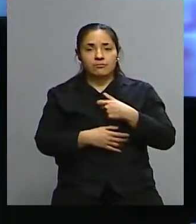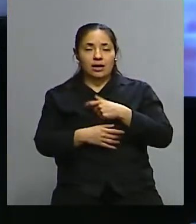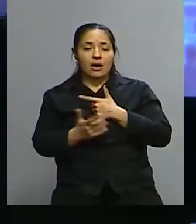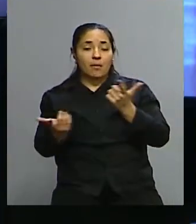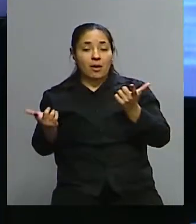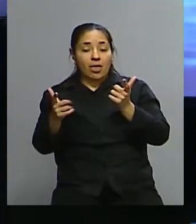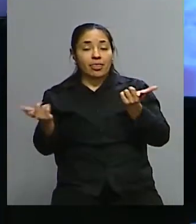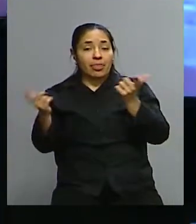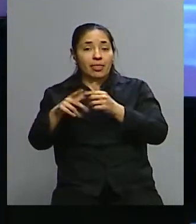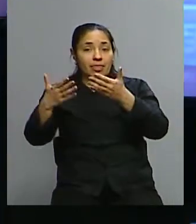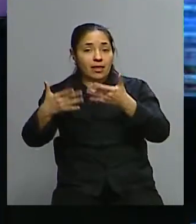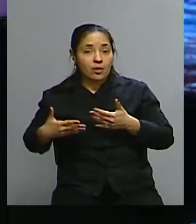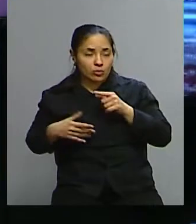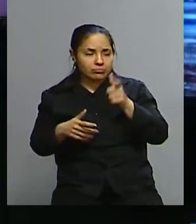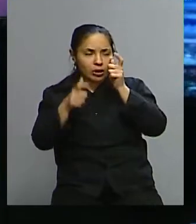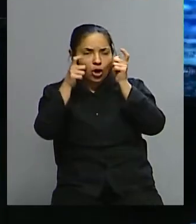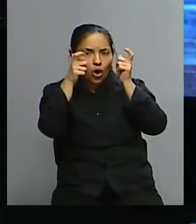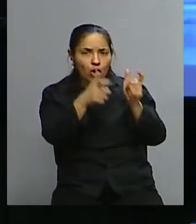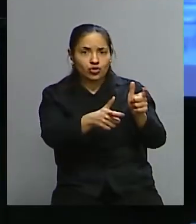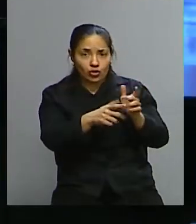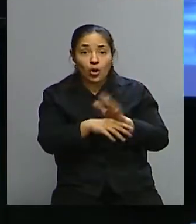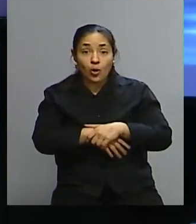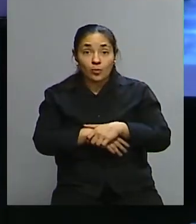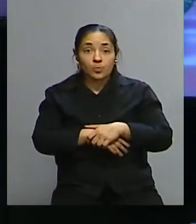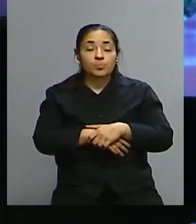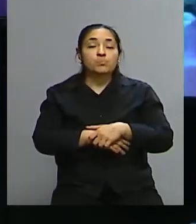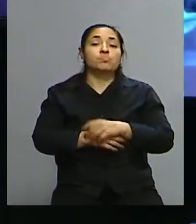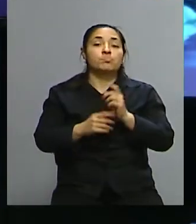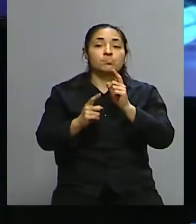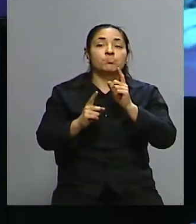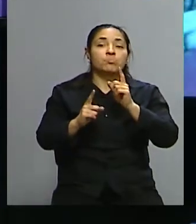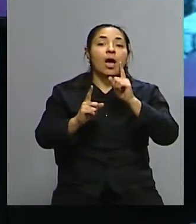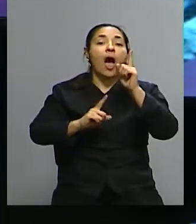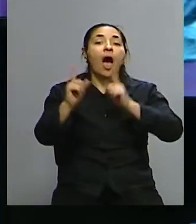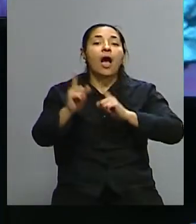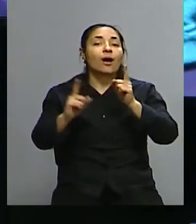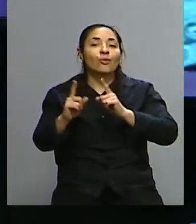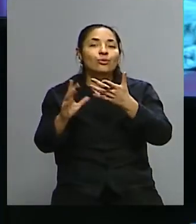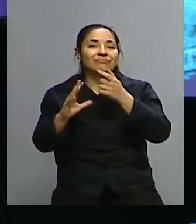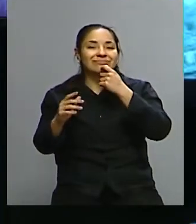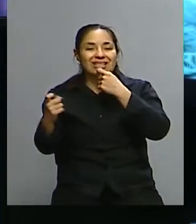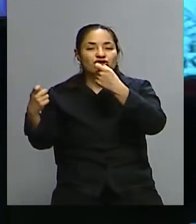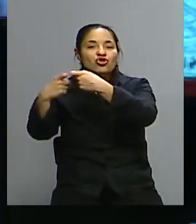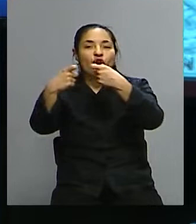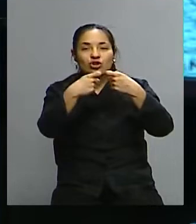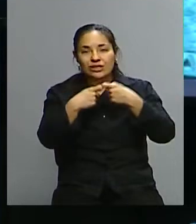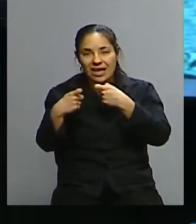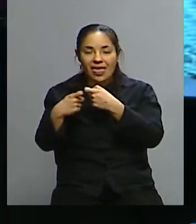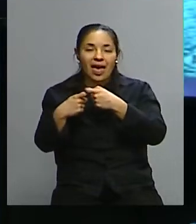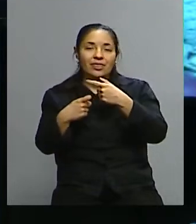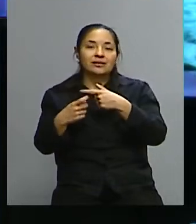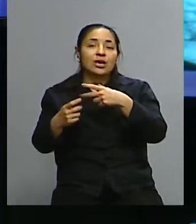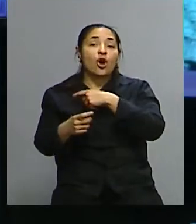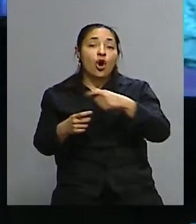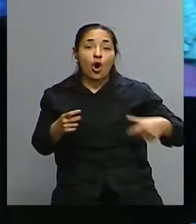externo, es el encargado de controlar y rinden cuenta al tribunal. Tenemos algunos fideicomisos, tenemos algunas sociedades estatales con